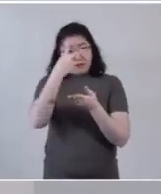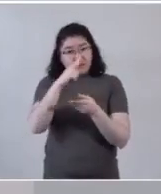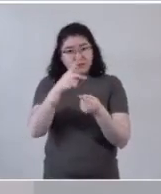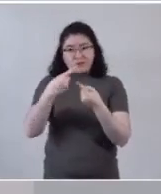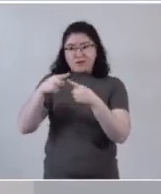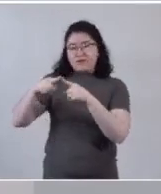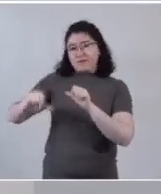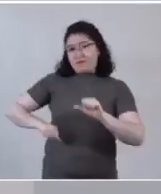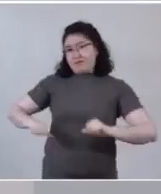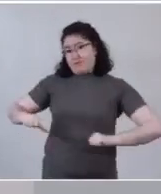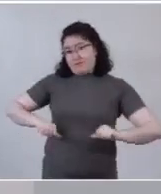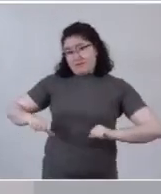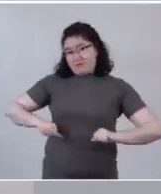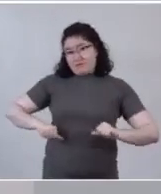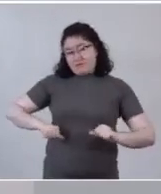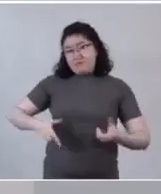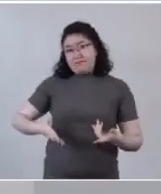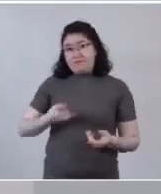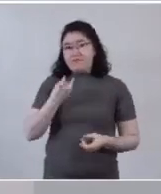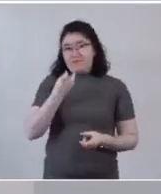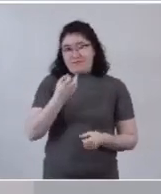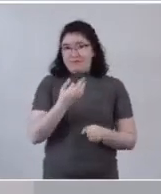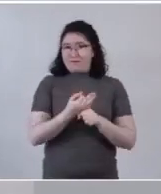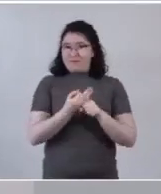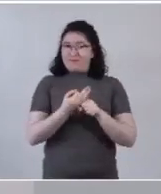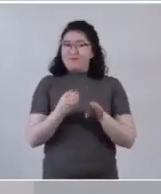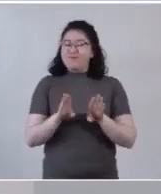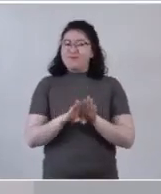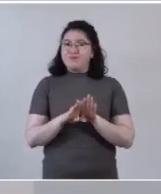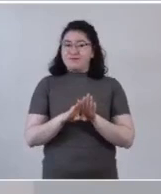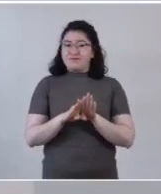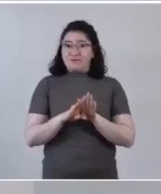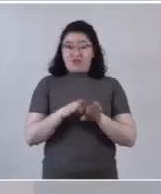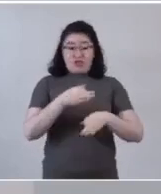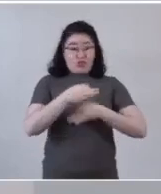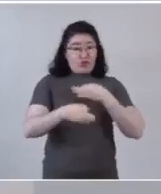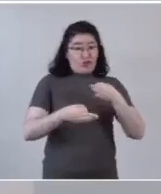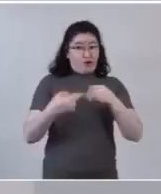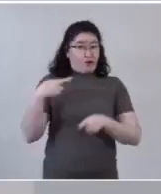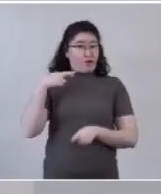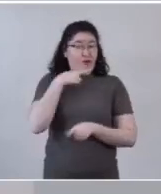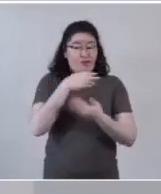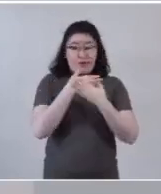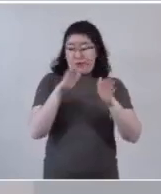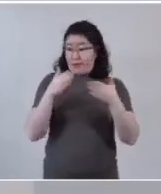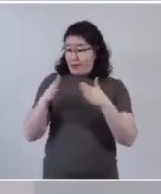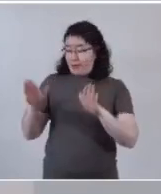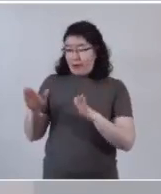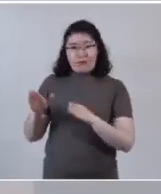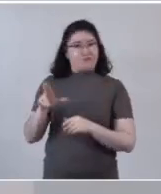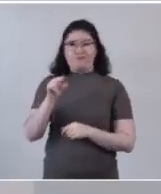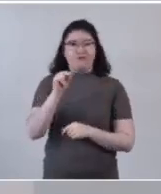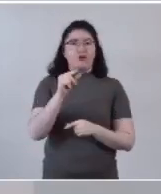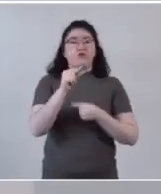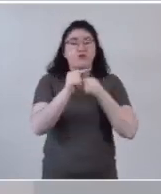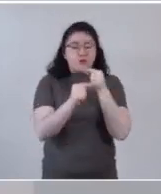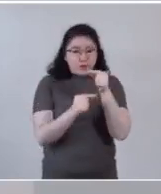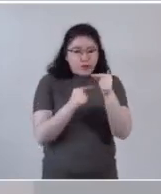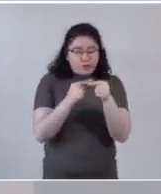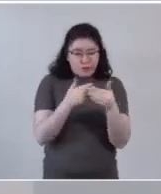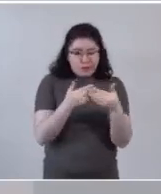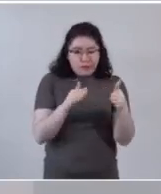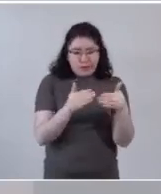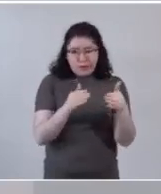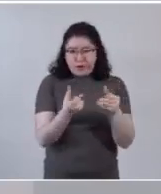actividades económicas, que va a ser una apertura no todo al mismo tiempo, sino escalonada. Entonces, ya que haya